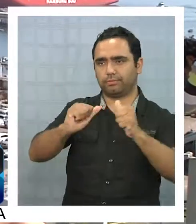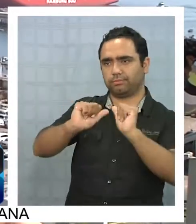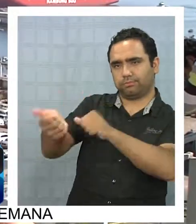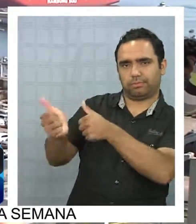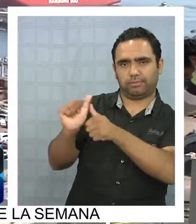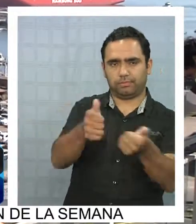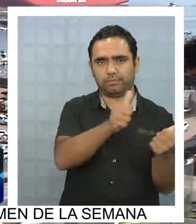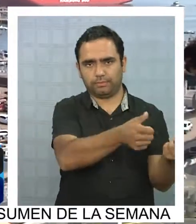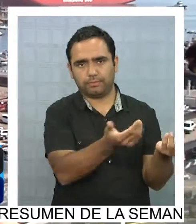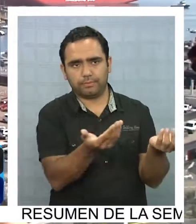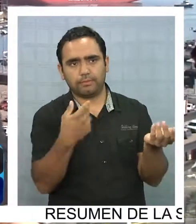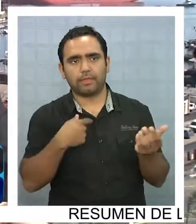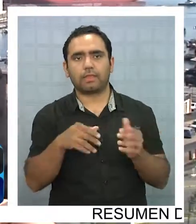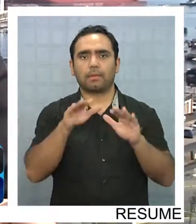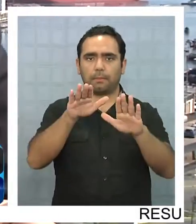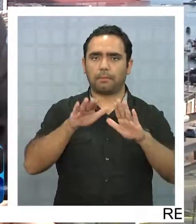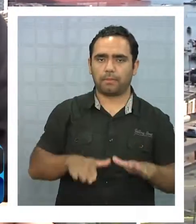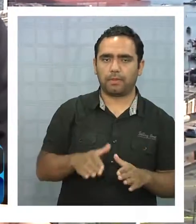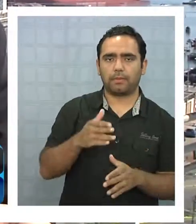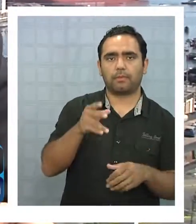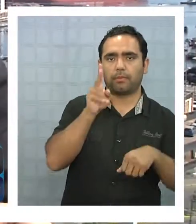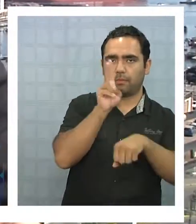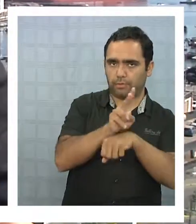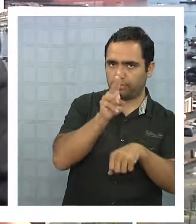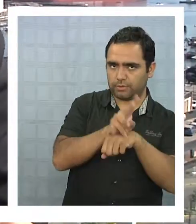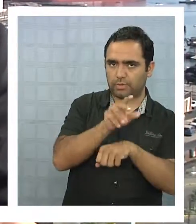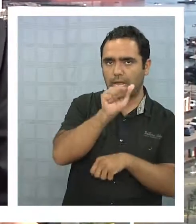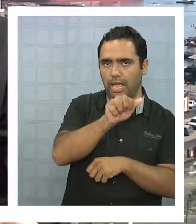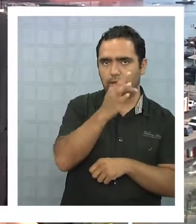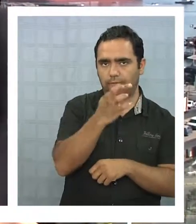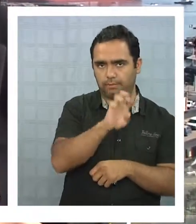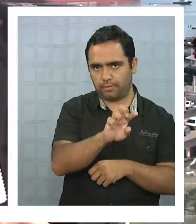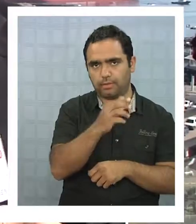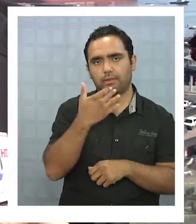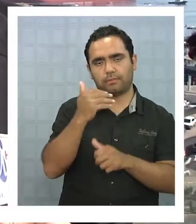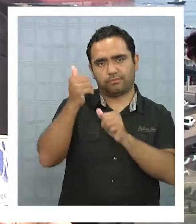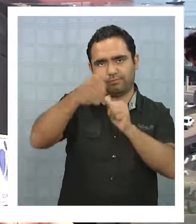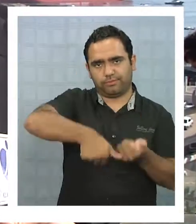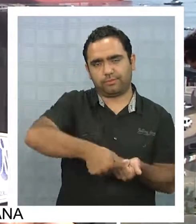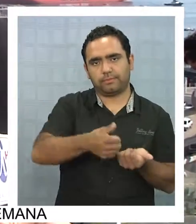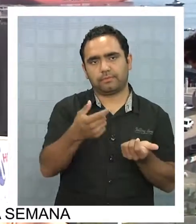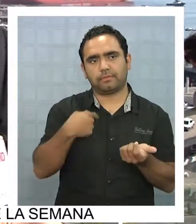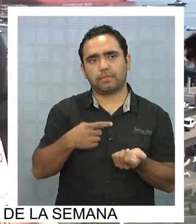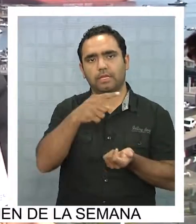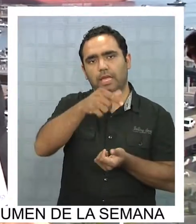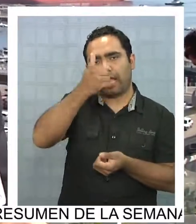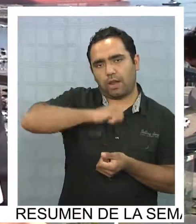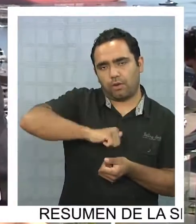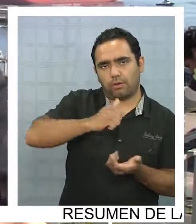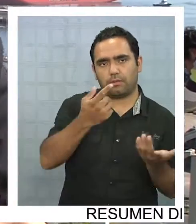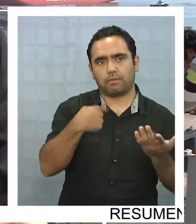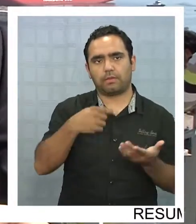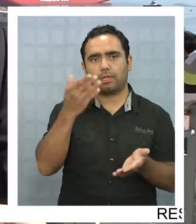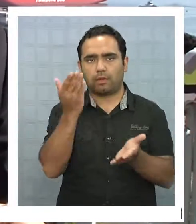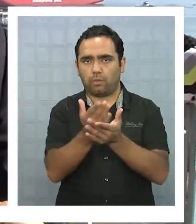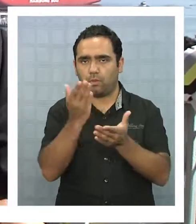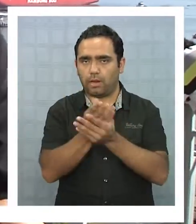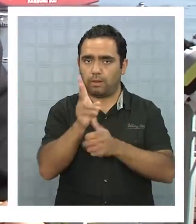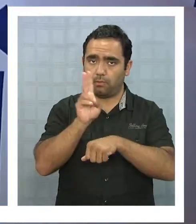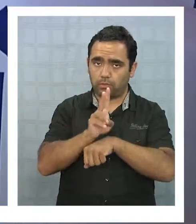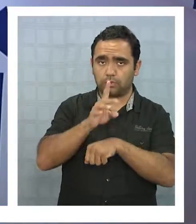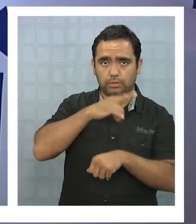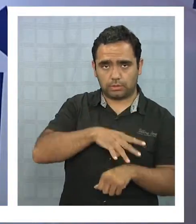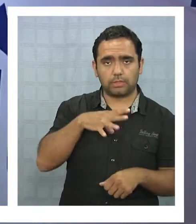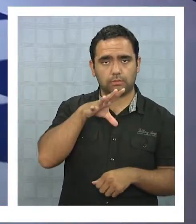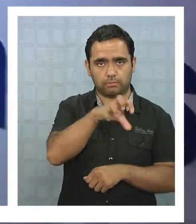y así sucumbió también la AFP de los profesores, que era una sociedad anónima cerrada, que era de propiedad del Colegio de Profesores de